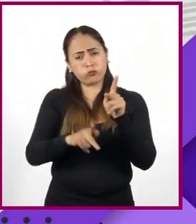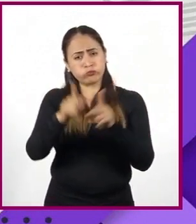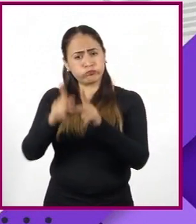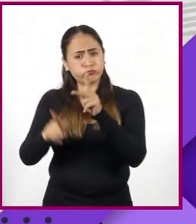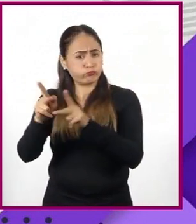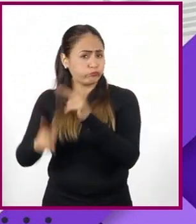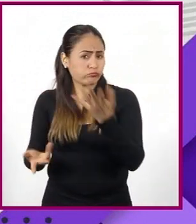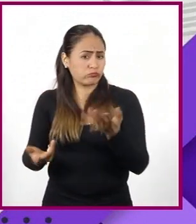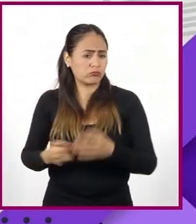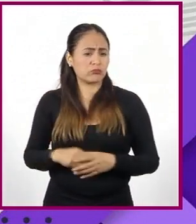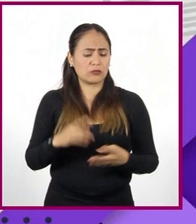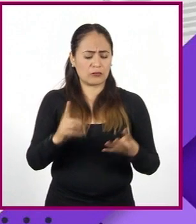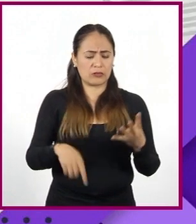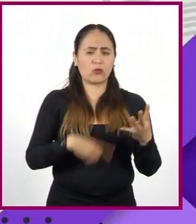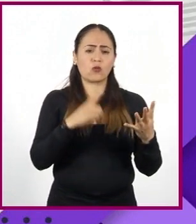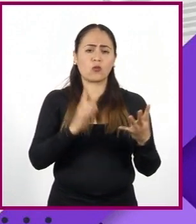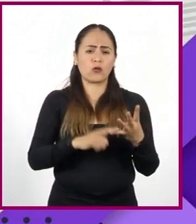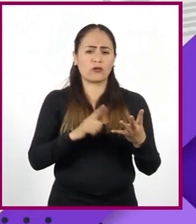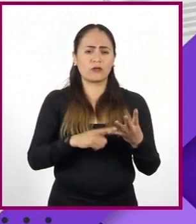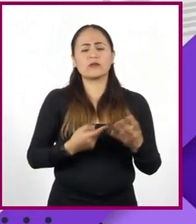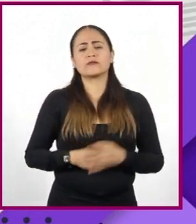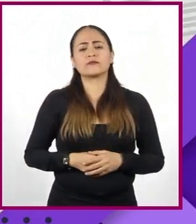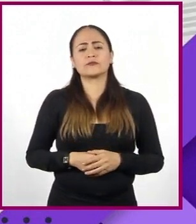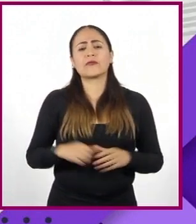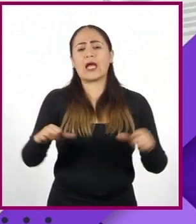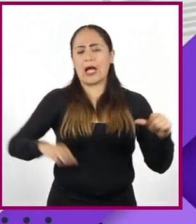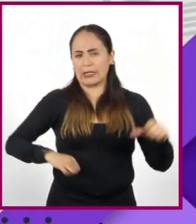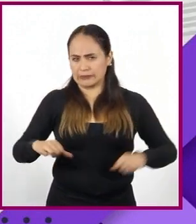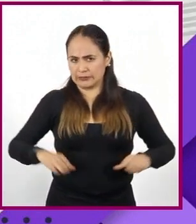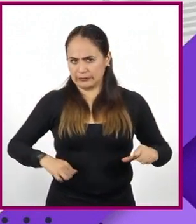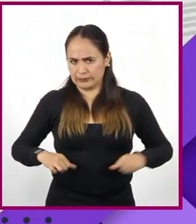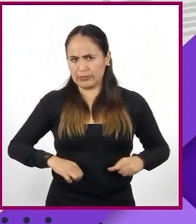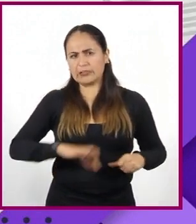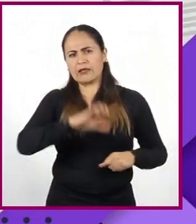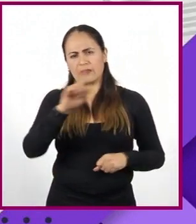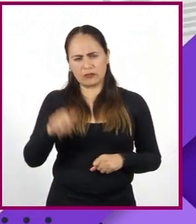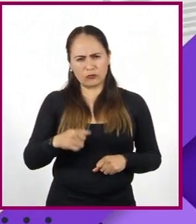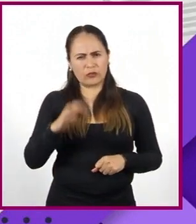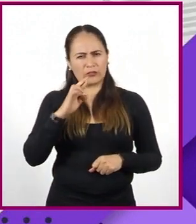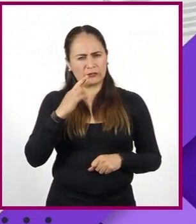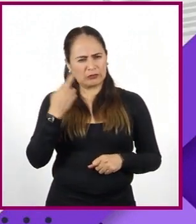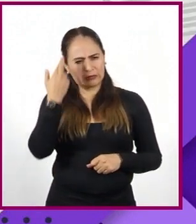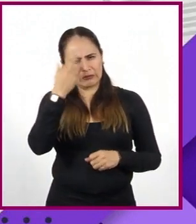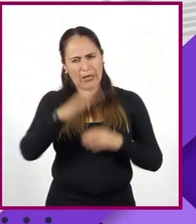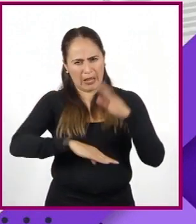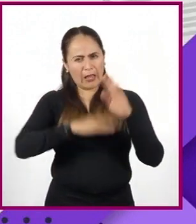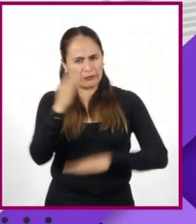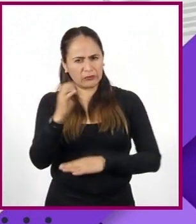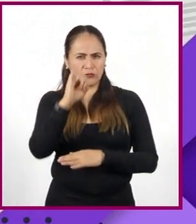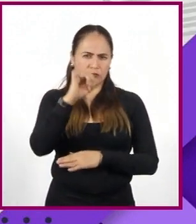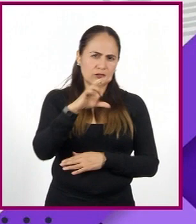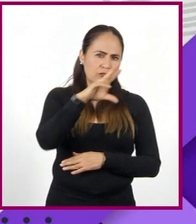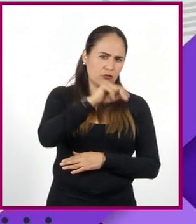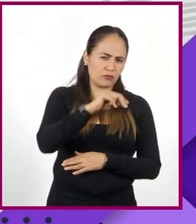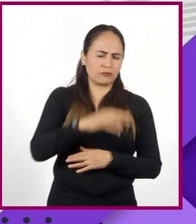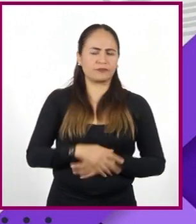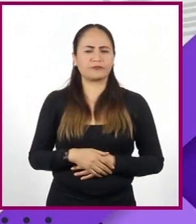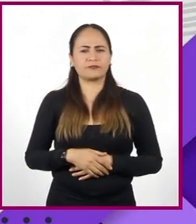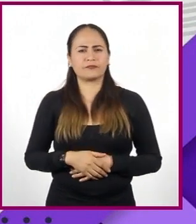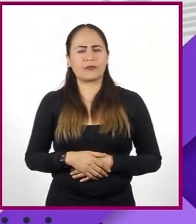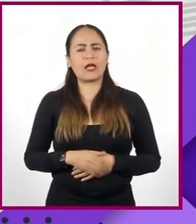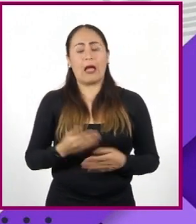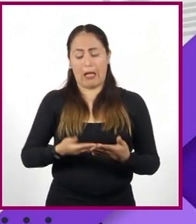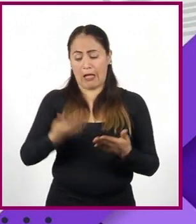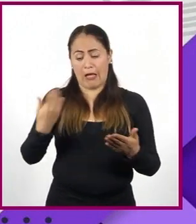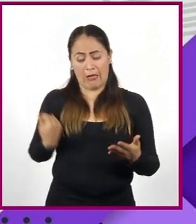Paso 4. Realizar las actividades y evaluar el resultado. Es momento de implementar el plan de acción de acuerdo a lo